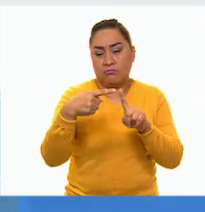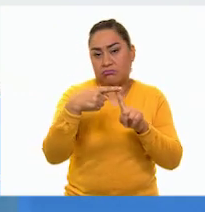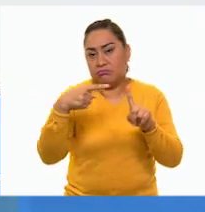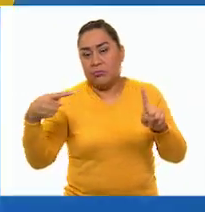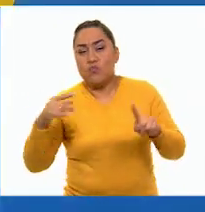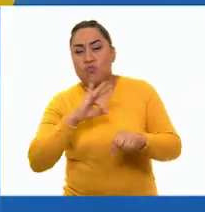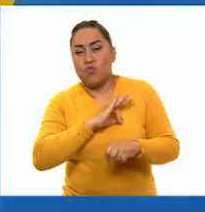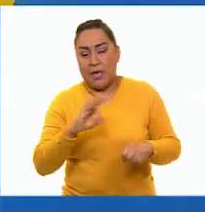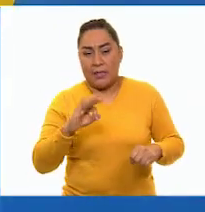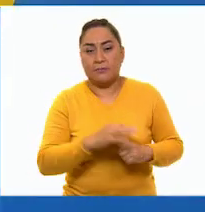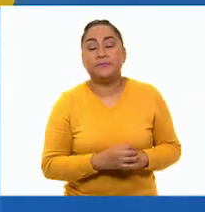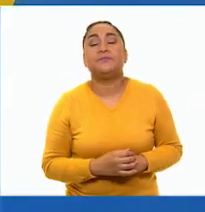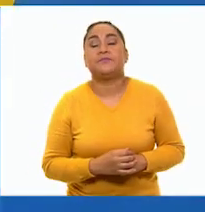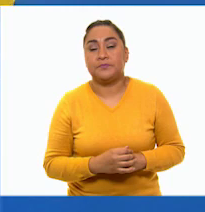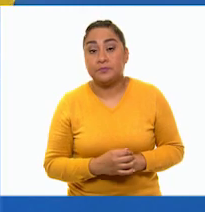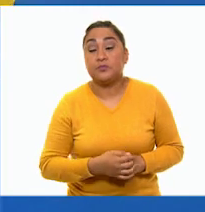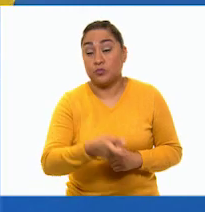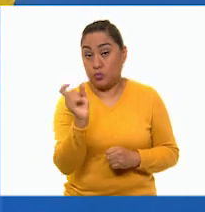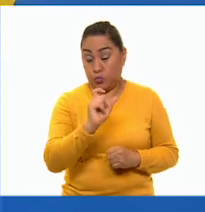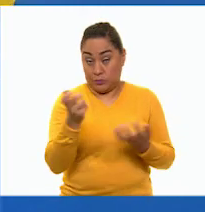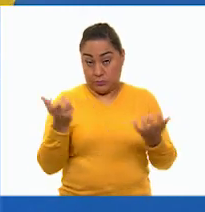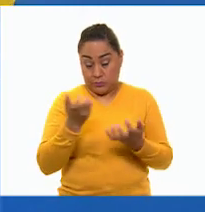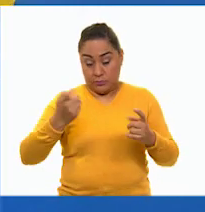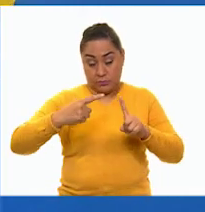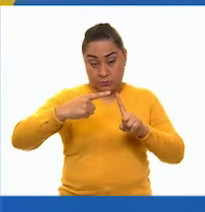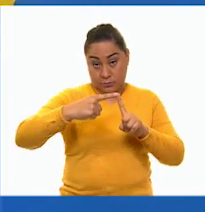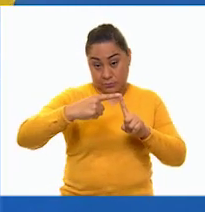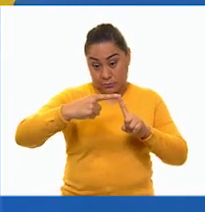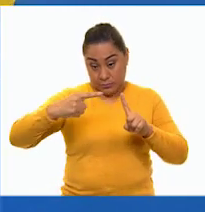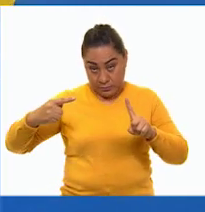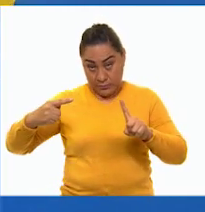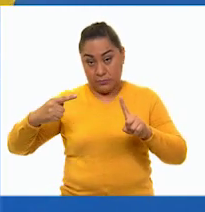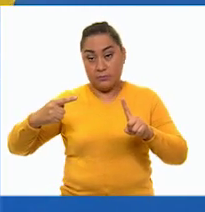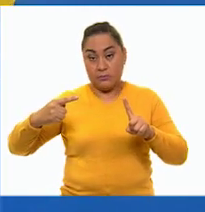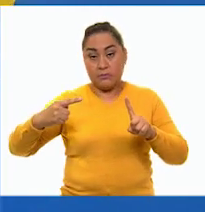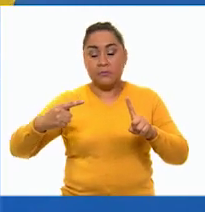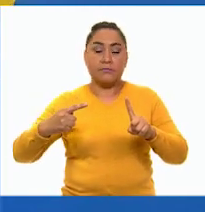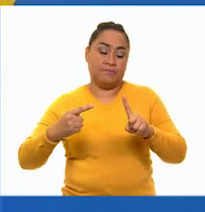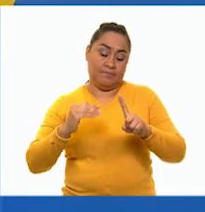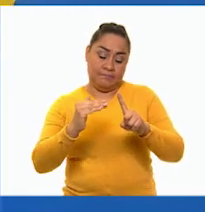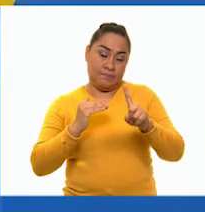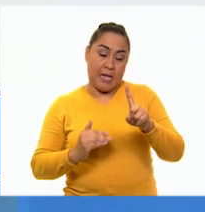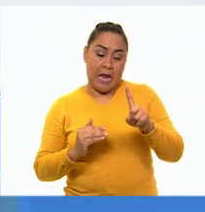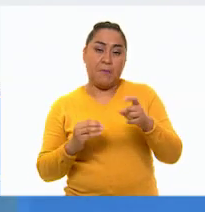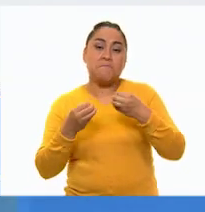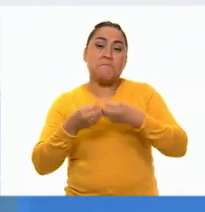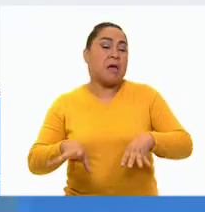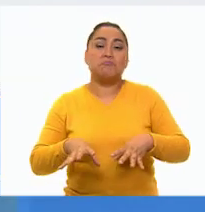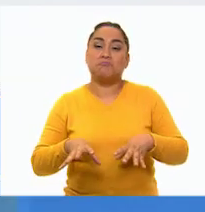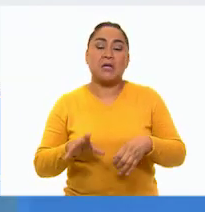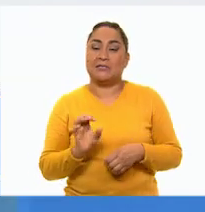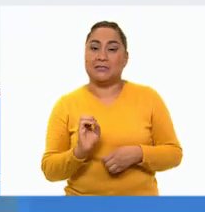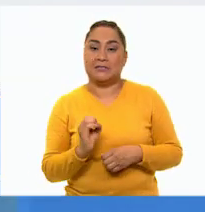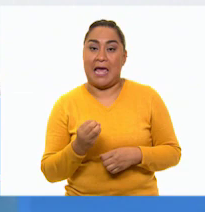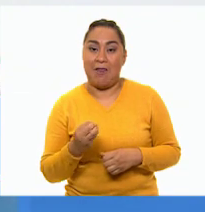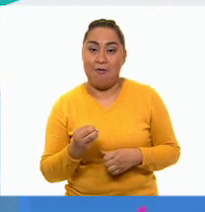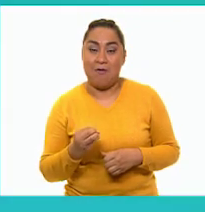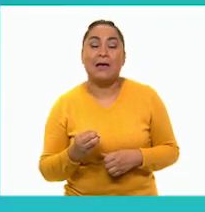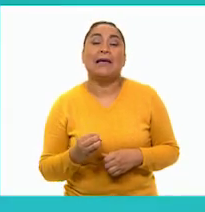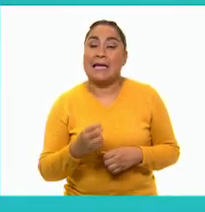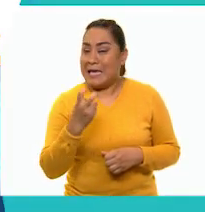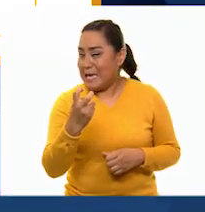otro. Que al hacer la división, el residuo sea 0. Sí, esa es una de las